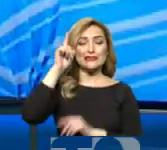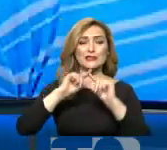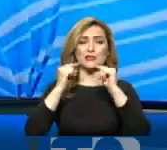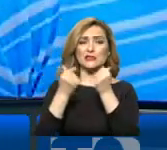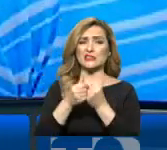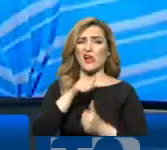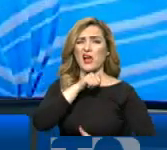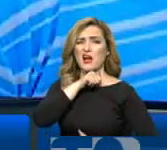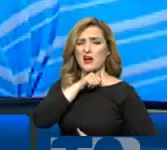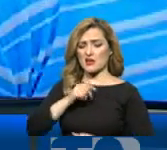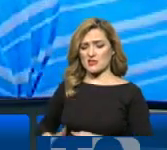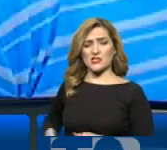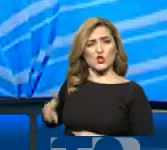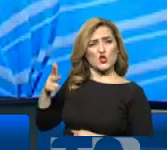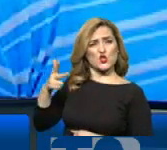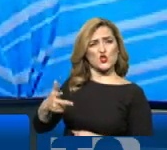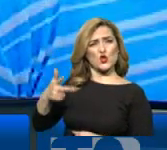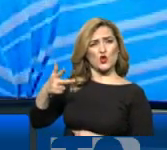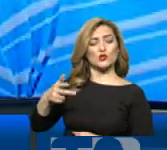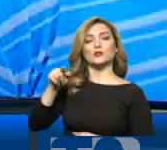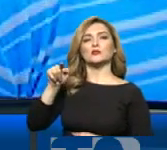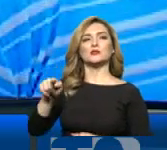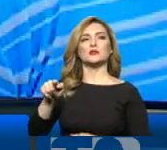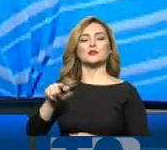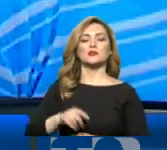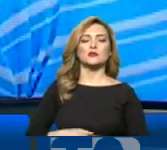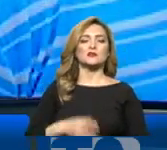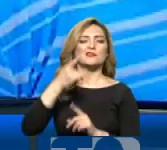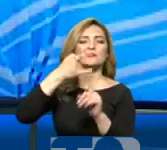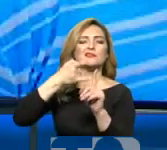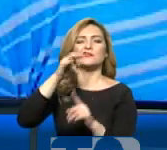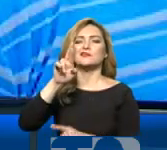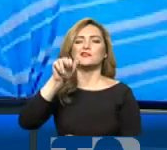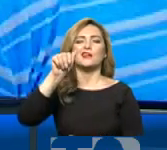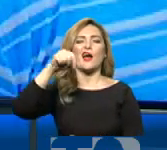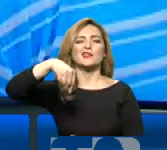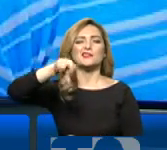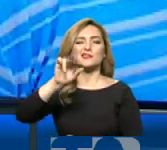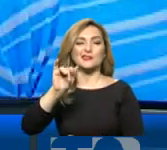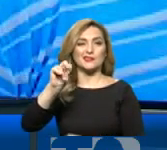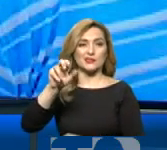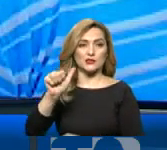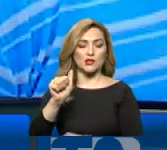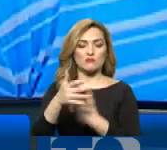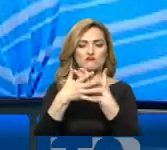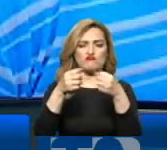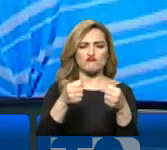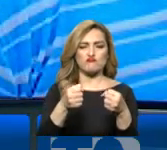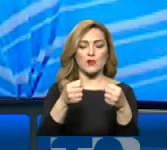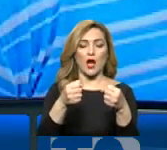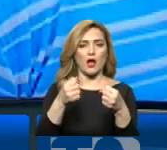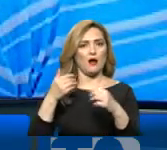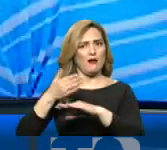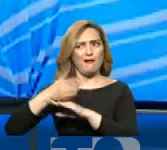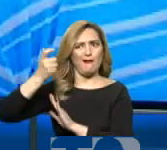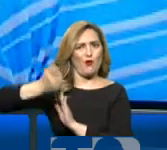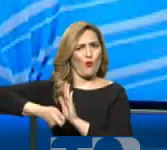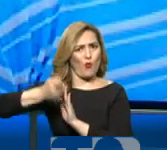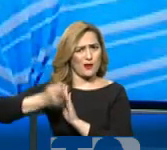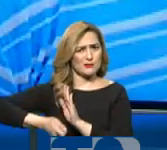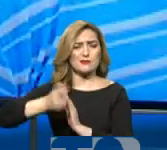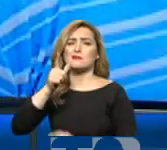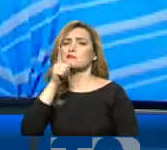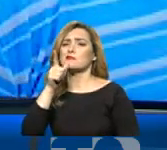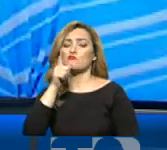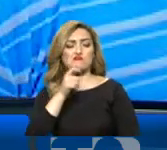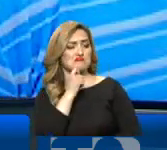Los Choneros, Jorge Luis Zambrano, alias Rasquiña, saldrá de prisión luego de que la jueza de la Tacunga, Alcira Benítez,